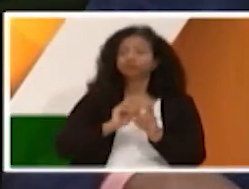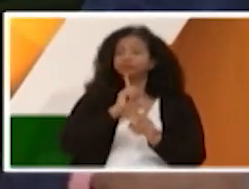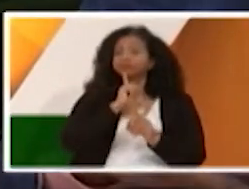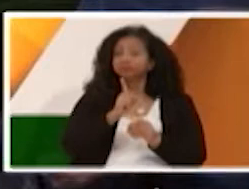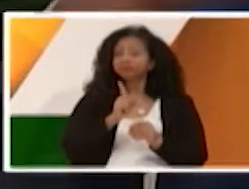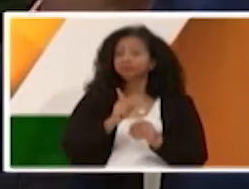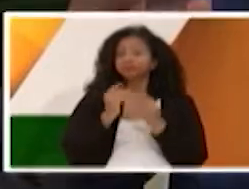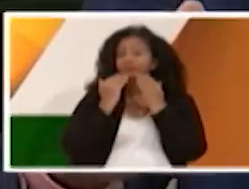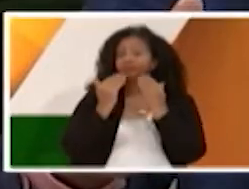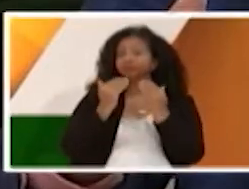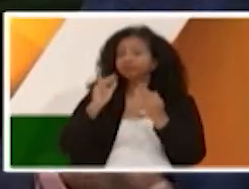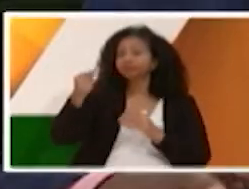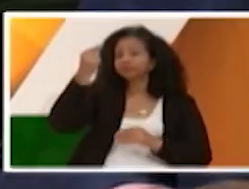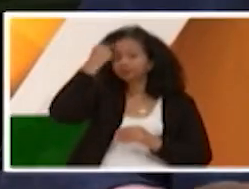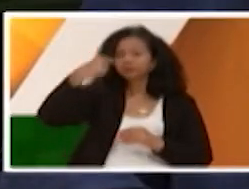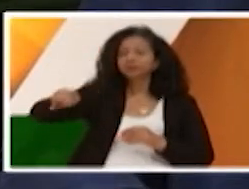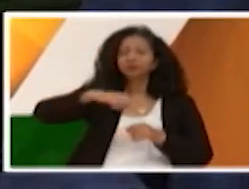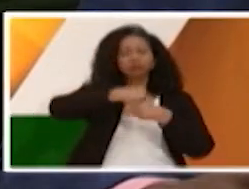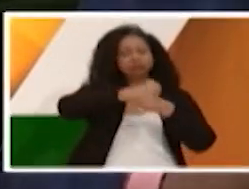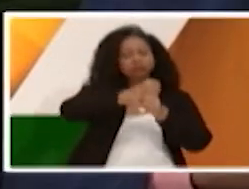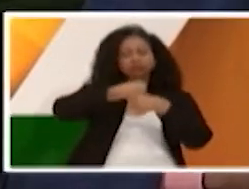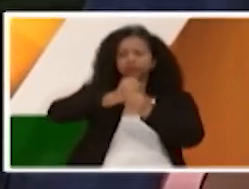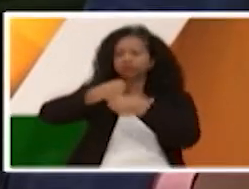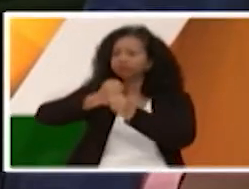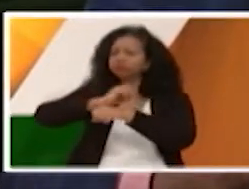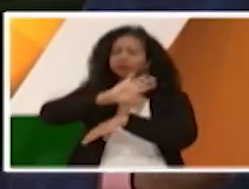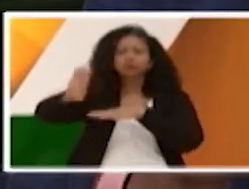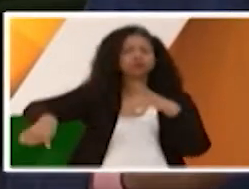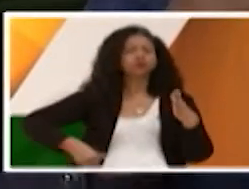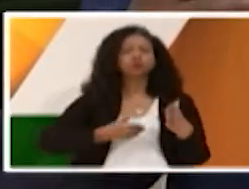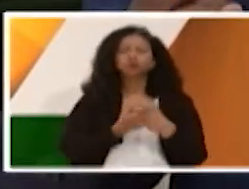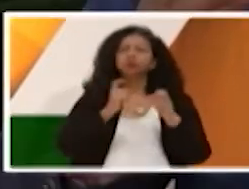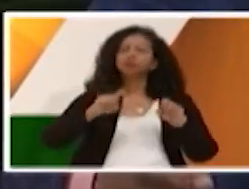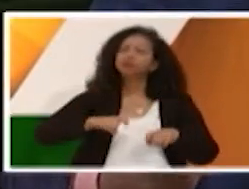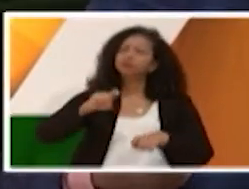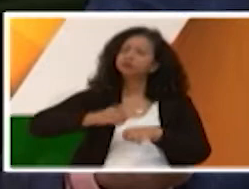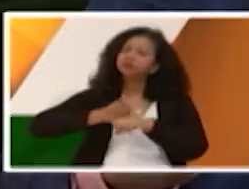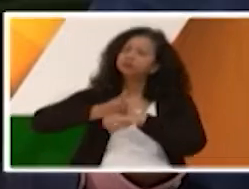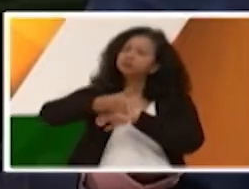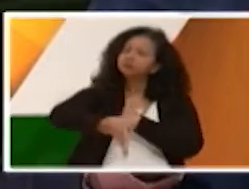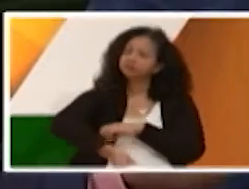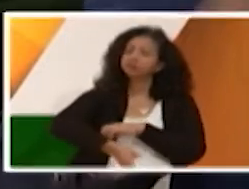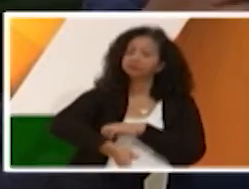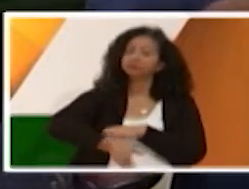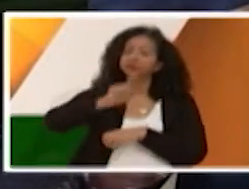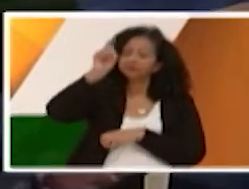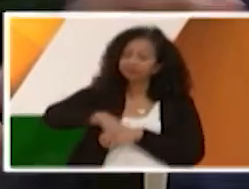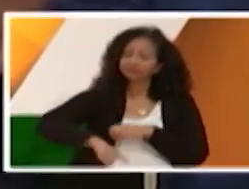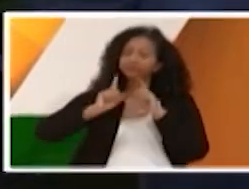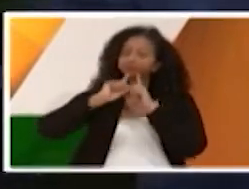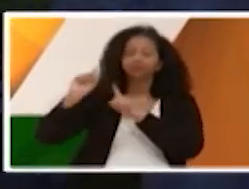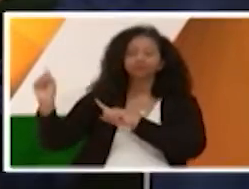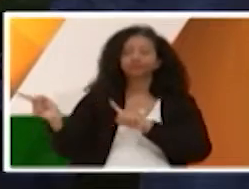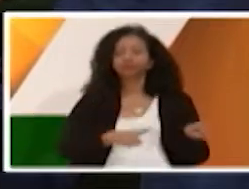las construcciones deben de tener accesibilidad, porque ya hay un mandato. Eso debe transferirse a